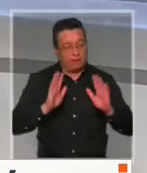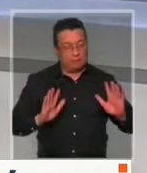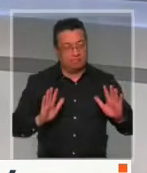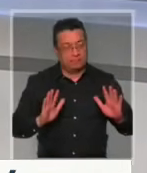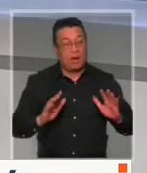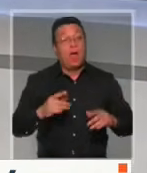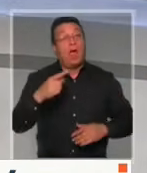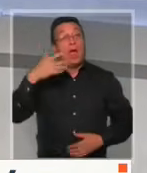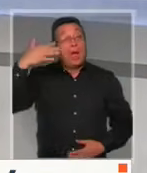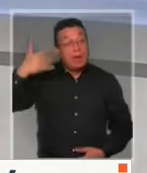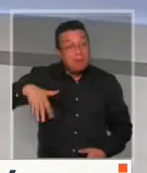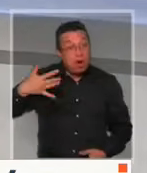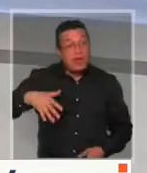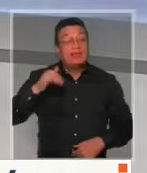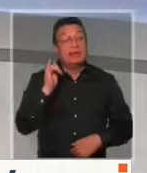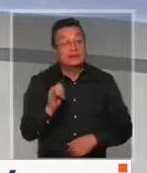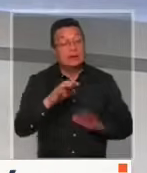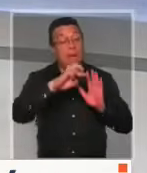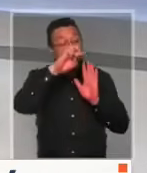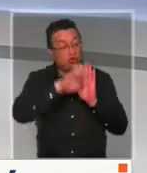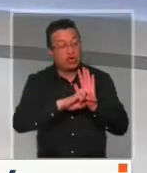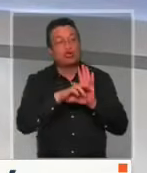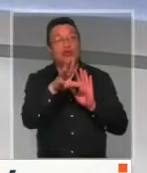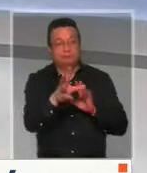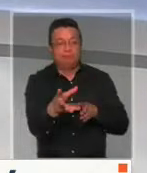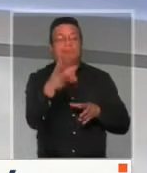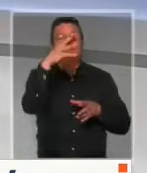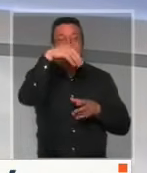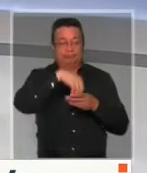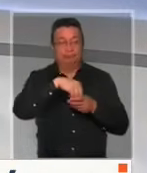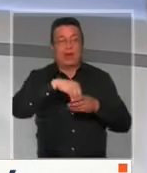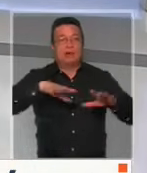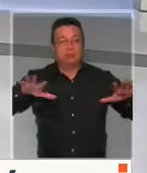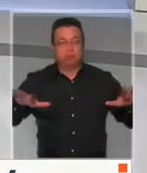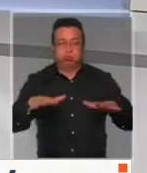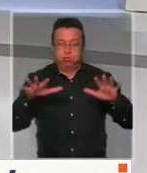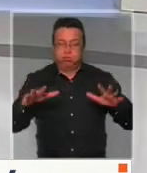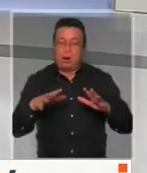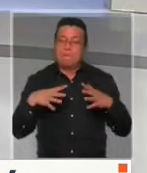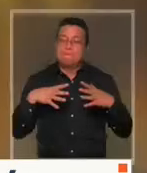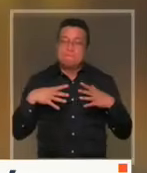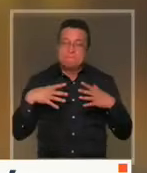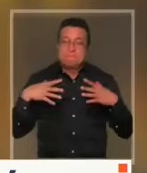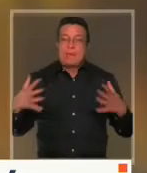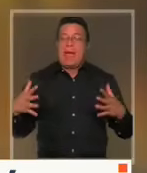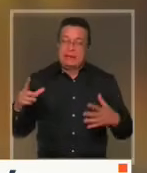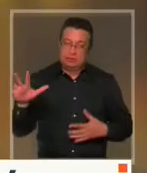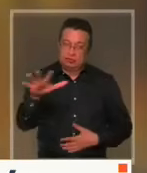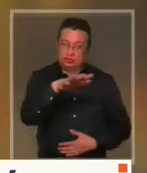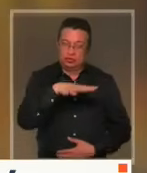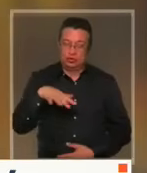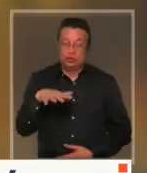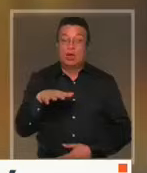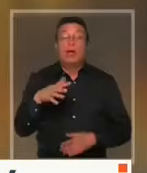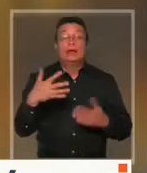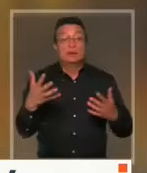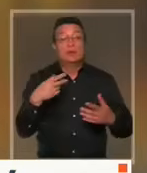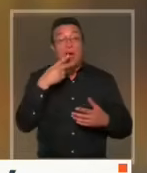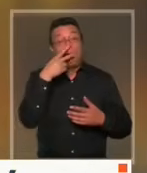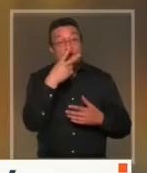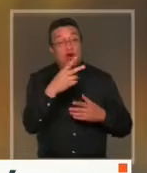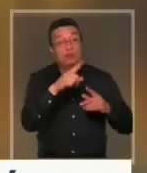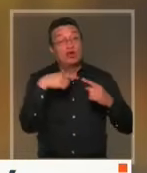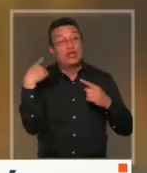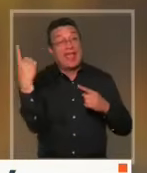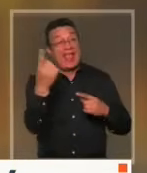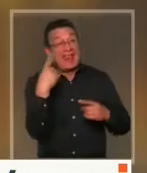que este proyecto está inserto en un esfuerzo mucho más amplio. Y en ese sentido, si uno ve la foto